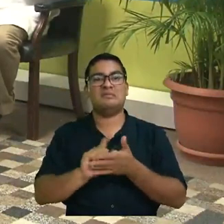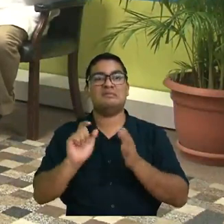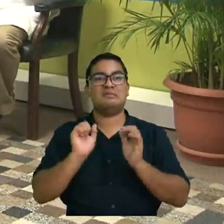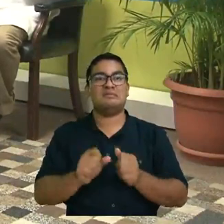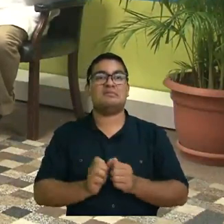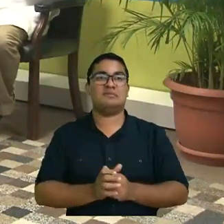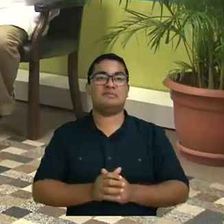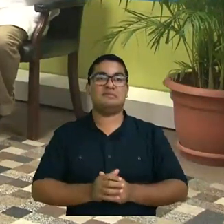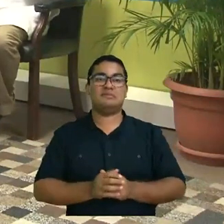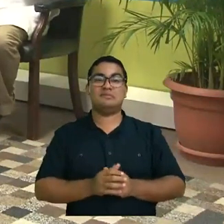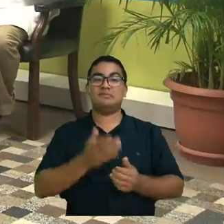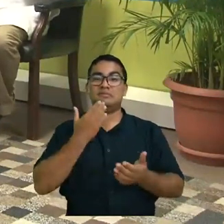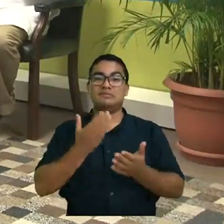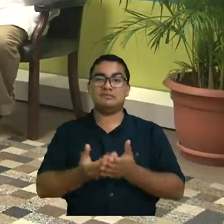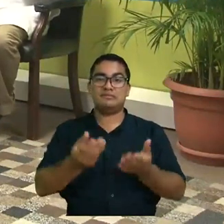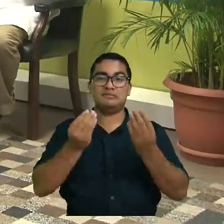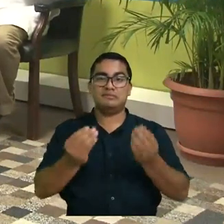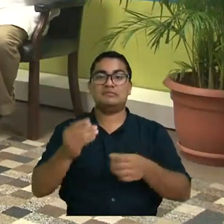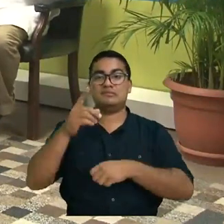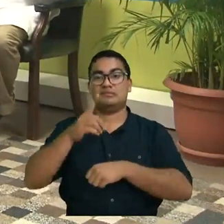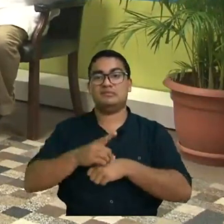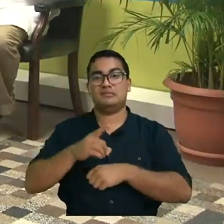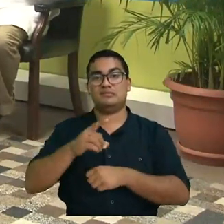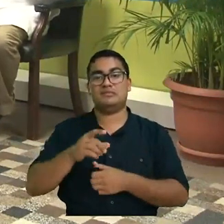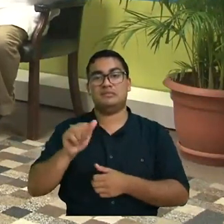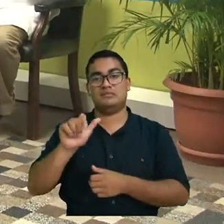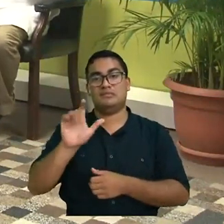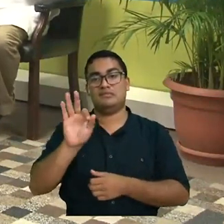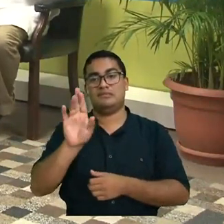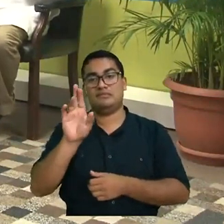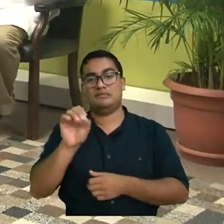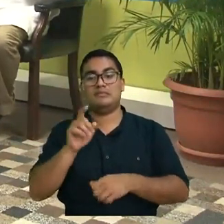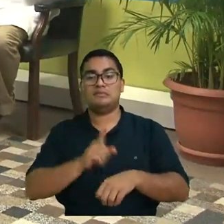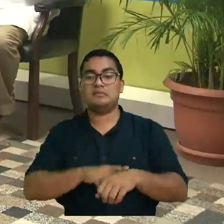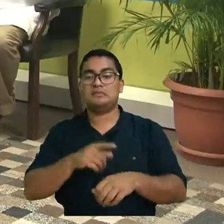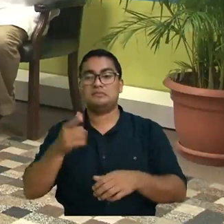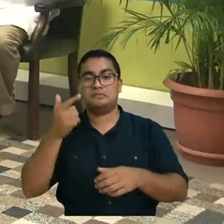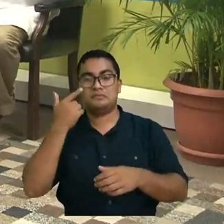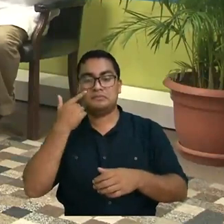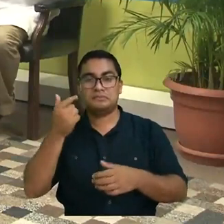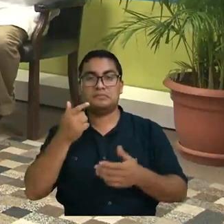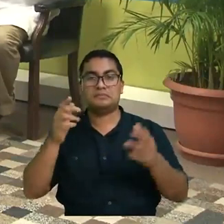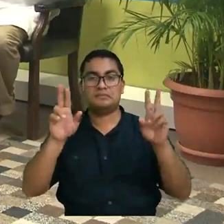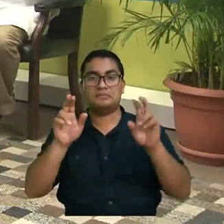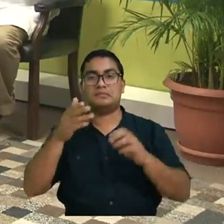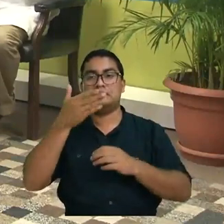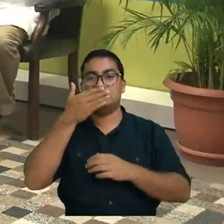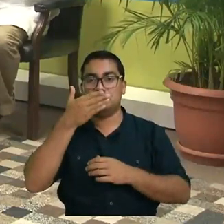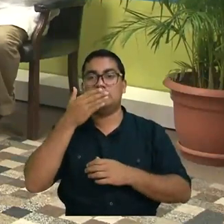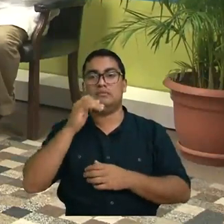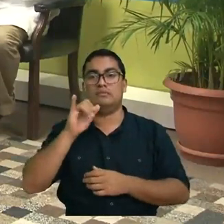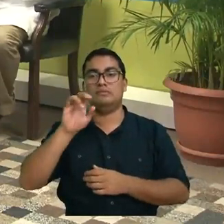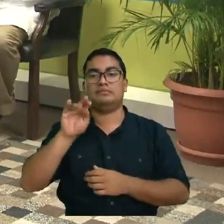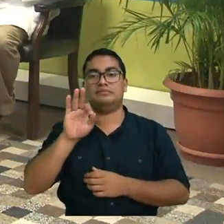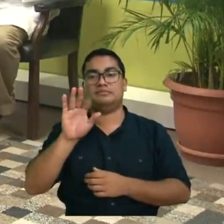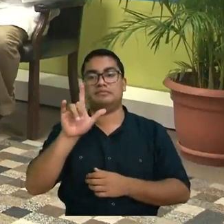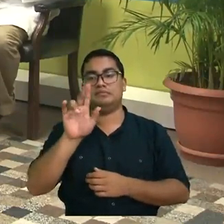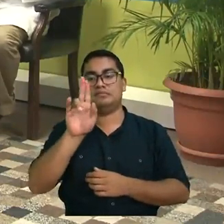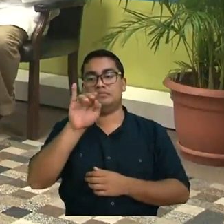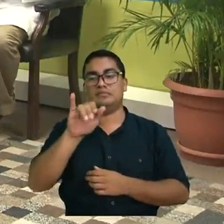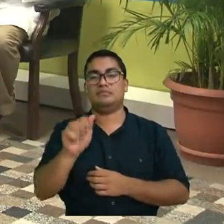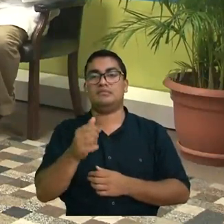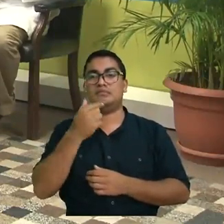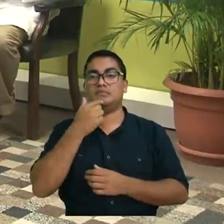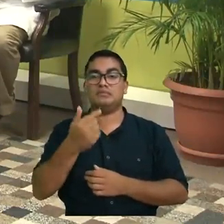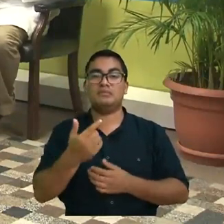Okay. Bueno, le agradecemos, doctor Javier Alfaro, por su valioso tiempo y sus conocimientos sobre la influenza, una enfermedad que